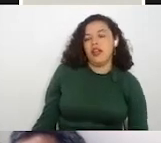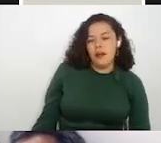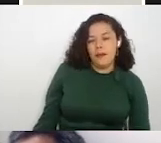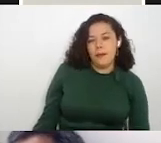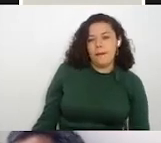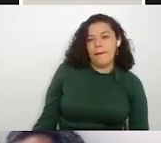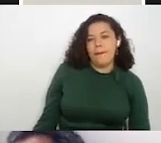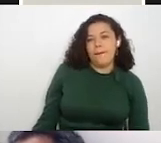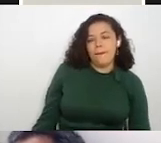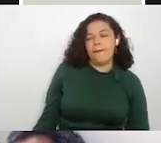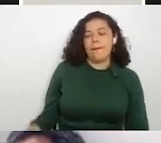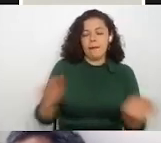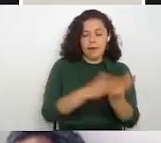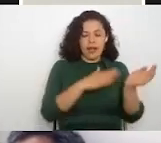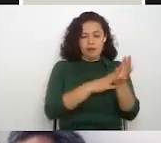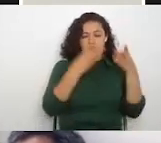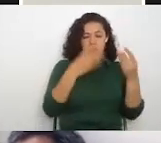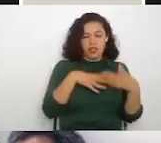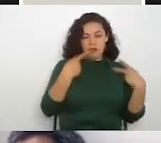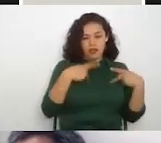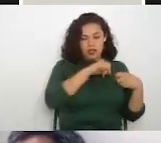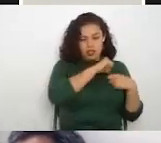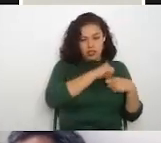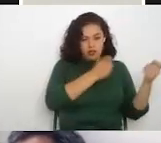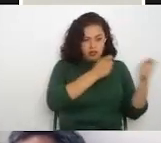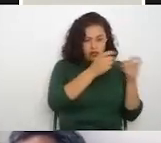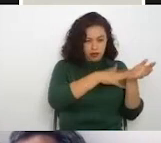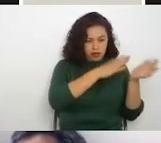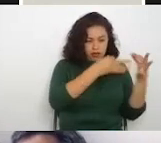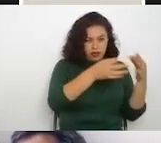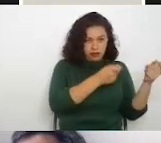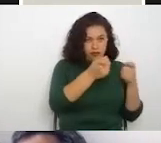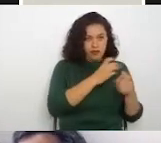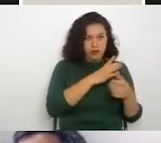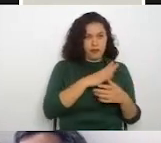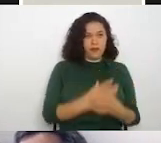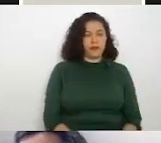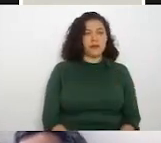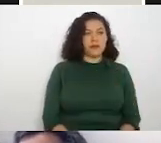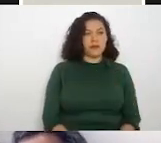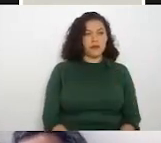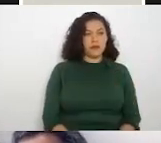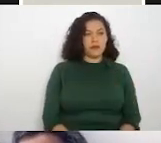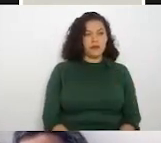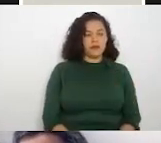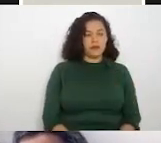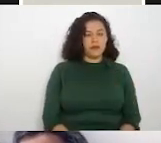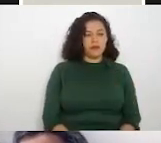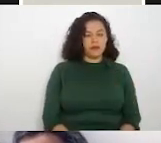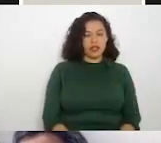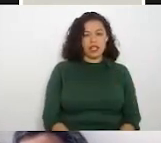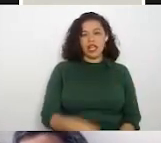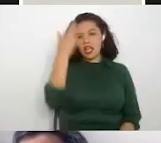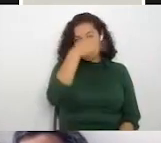grupo de personas responsables del control de los documentos. Realizar las revisiones